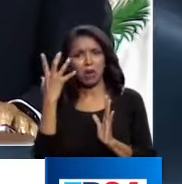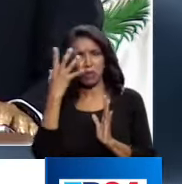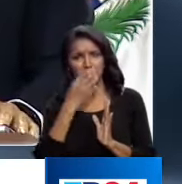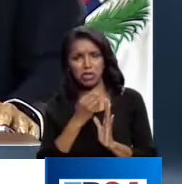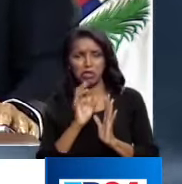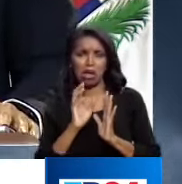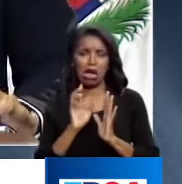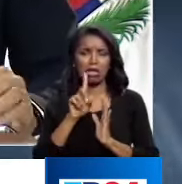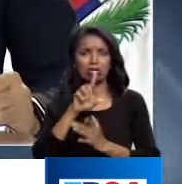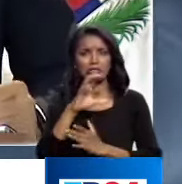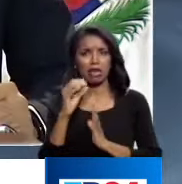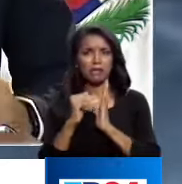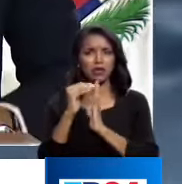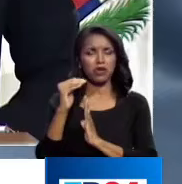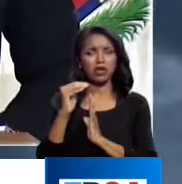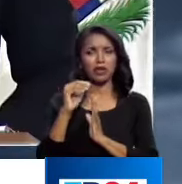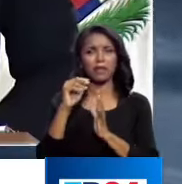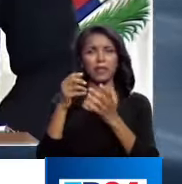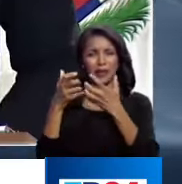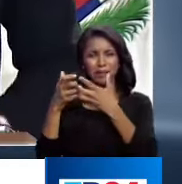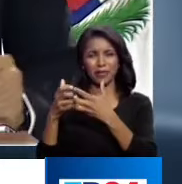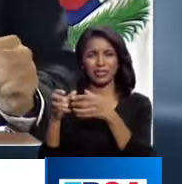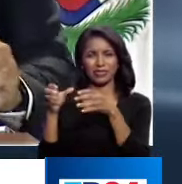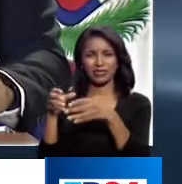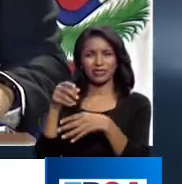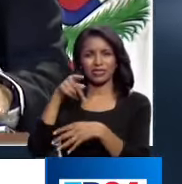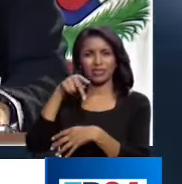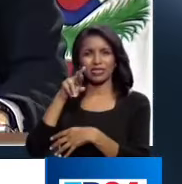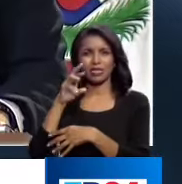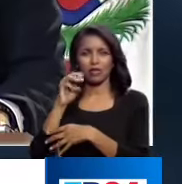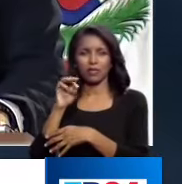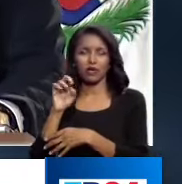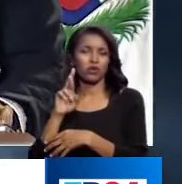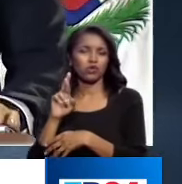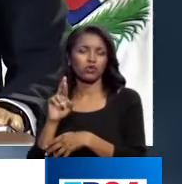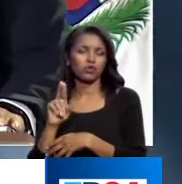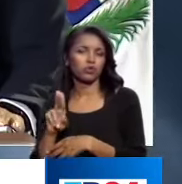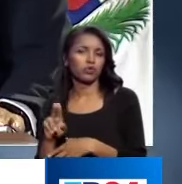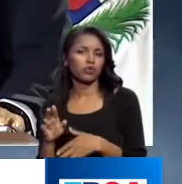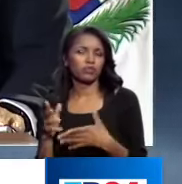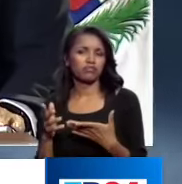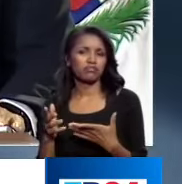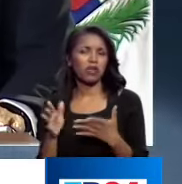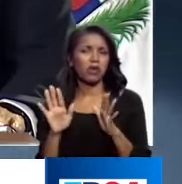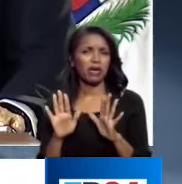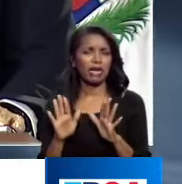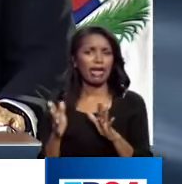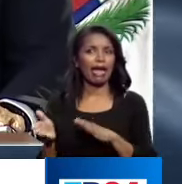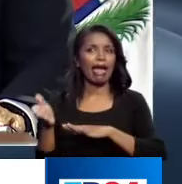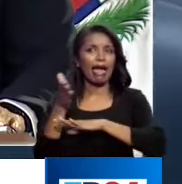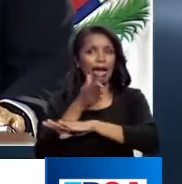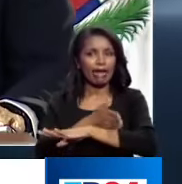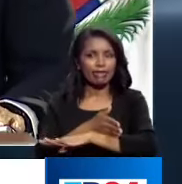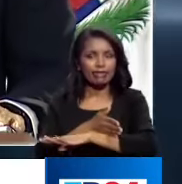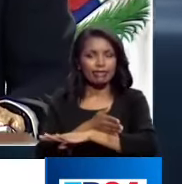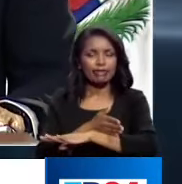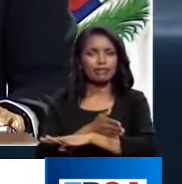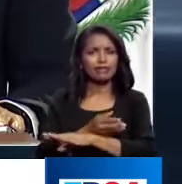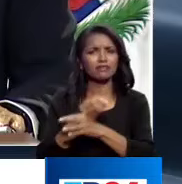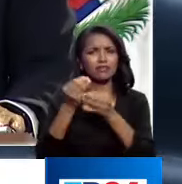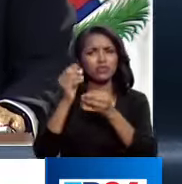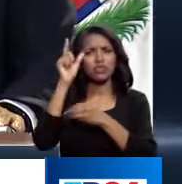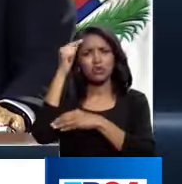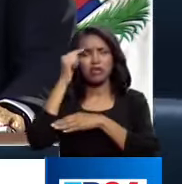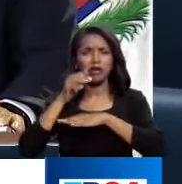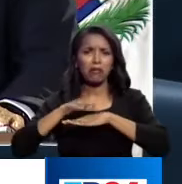PromTour, incluso 5 millones de turistas anuales. ¿Cómo lograr eso? Porque ya venimos de administración en administración